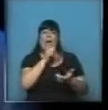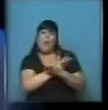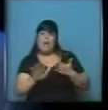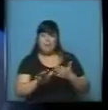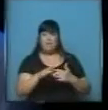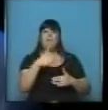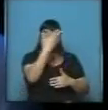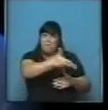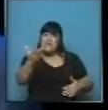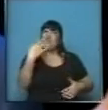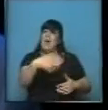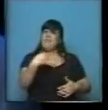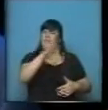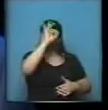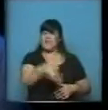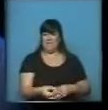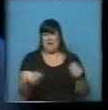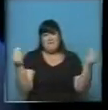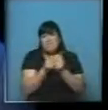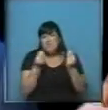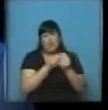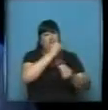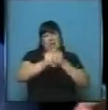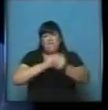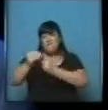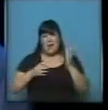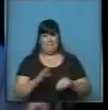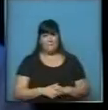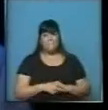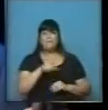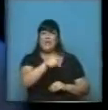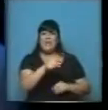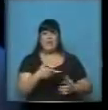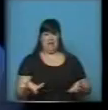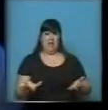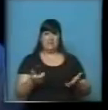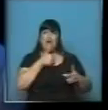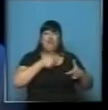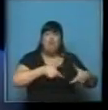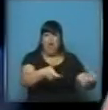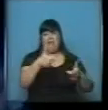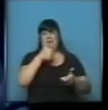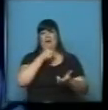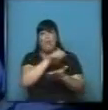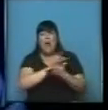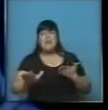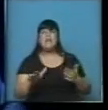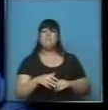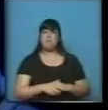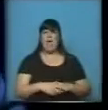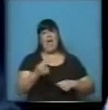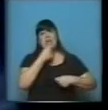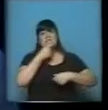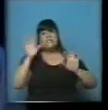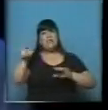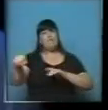vecinos lo tienen que saber. Miles y miles de familias no hubiesen tenido el acceso a agua potable y cloaca si hubiese sido por